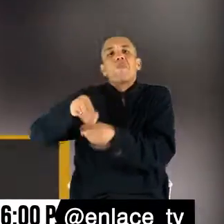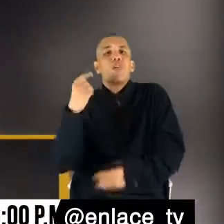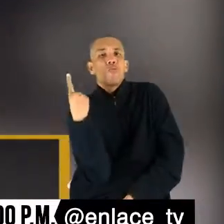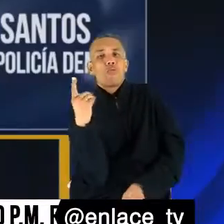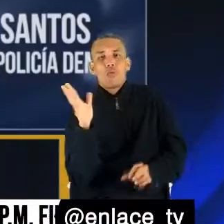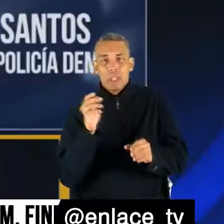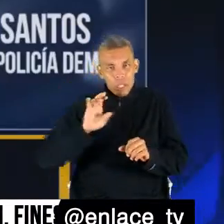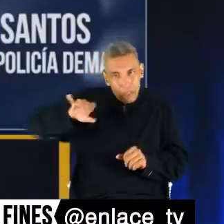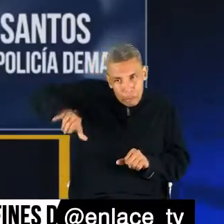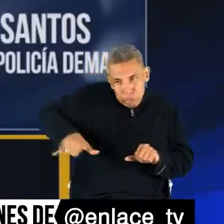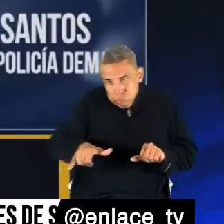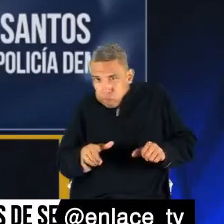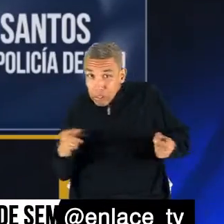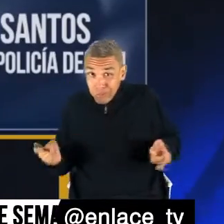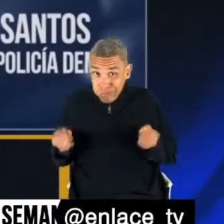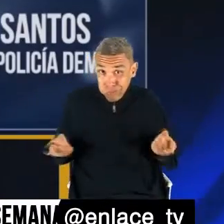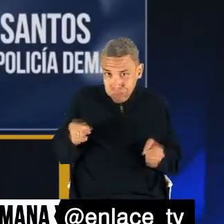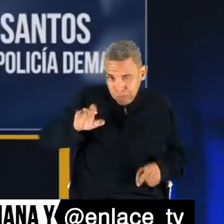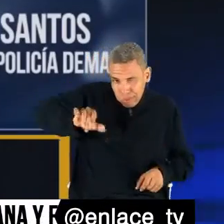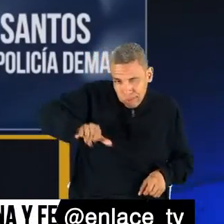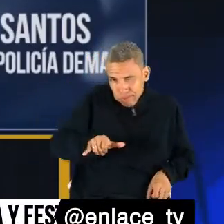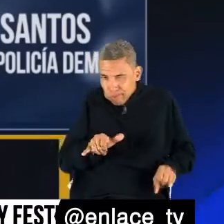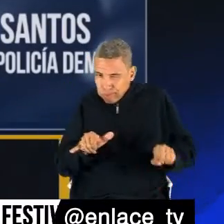el único que venía dentro de la aeronave, resulta